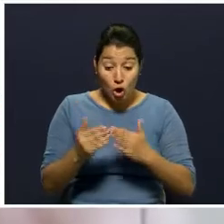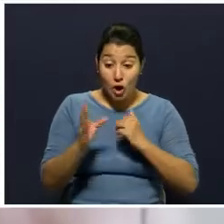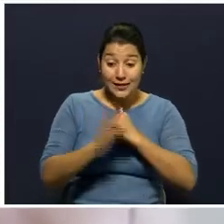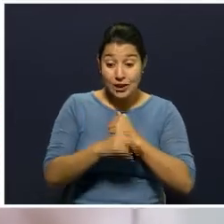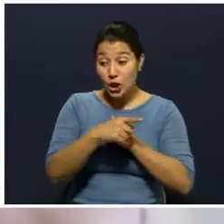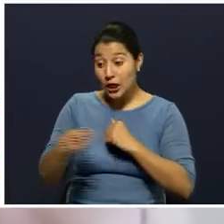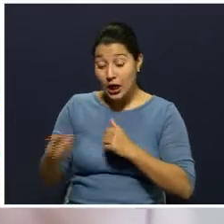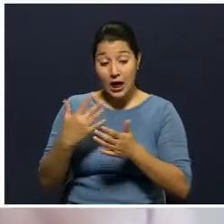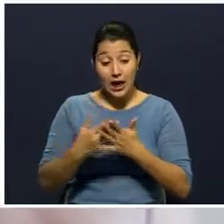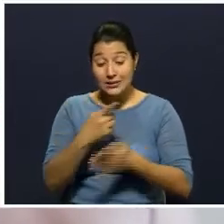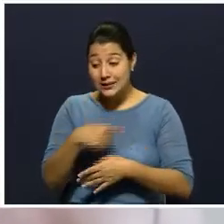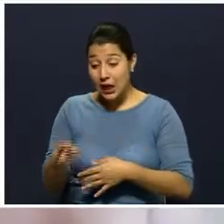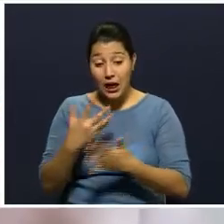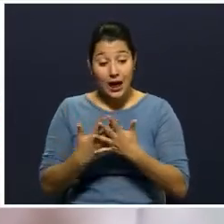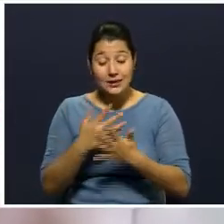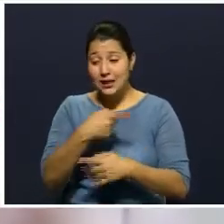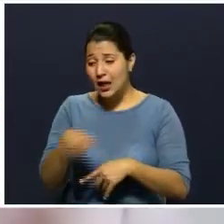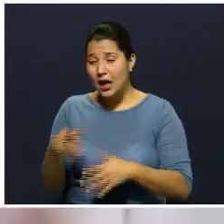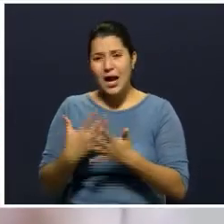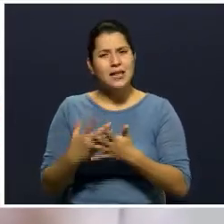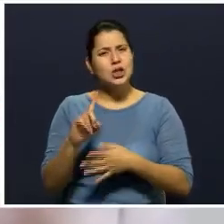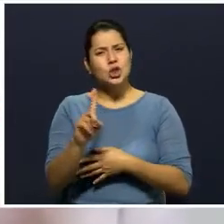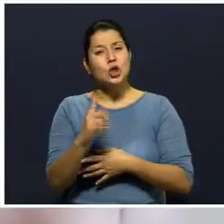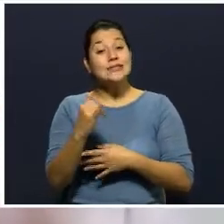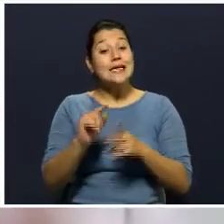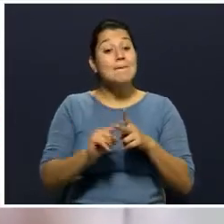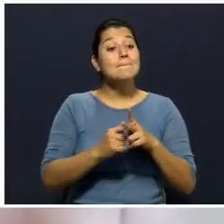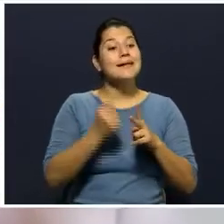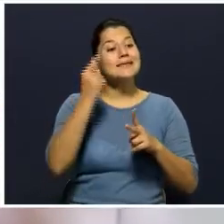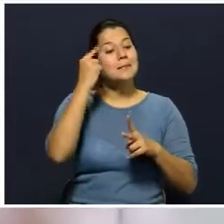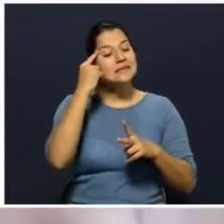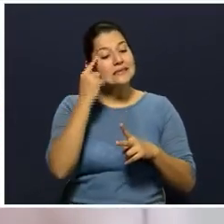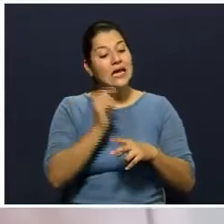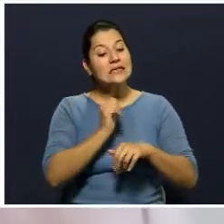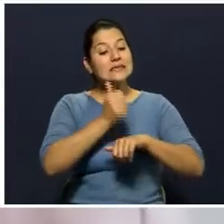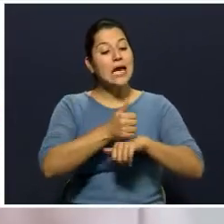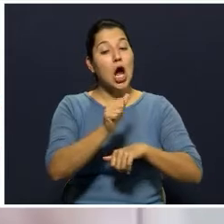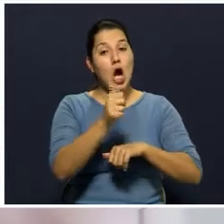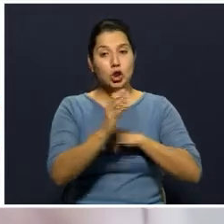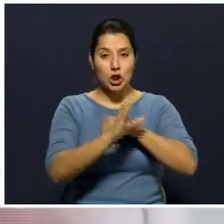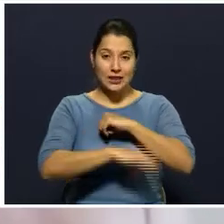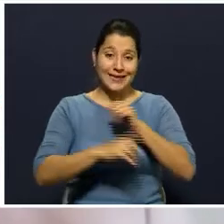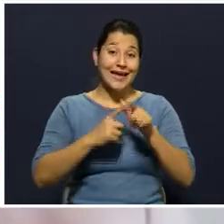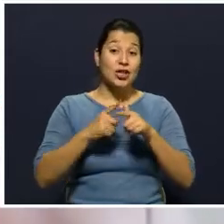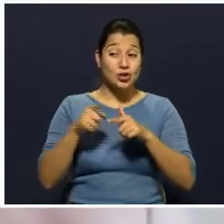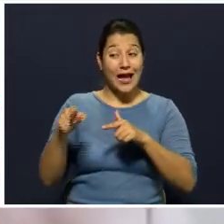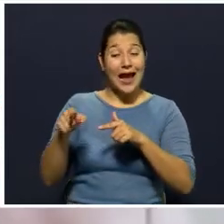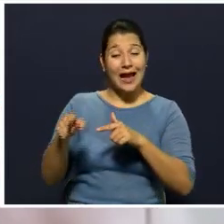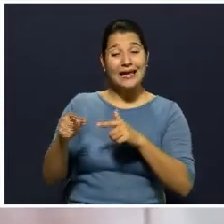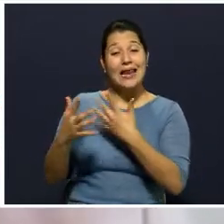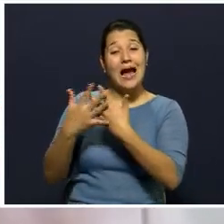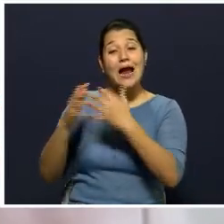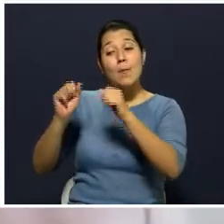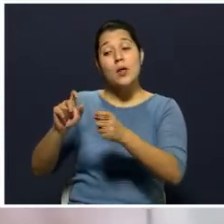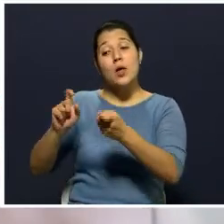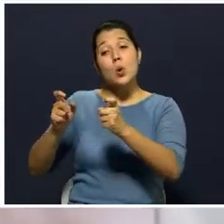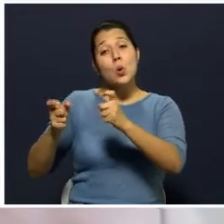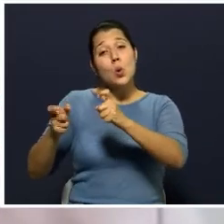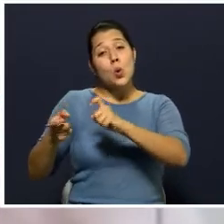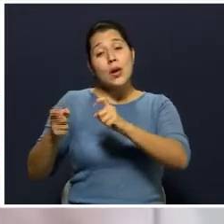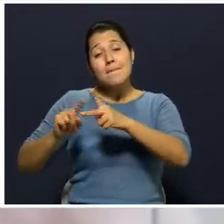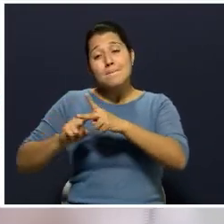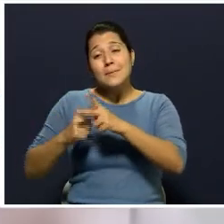libertad, sino dependiendo del delito, por otro tipo de penas, ¿verdad? Creo que el sistema penitenciario podría irse regenerando a una velocidad